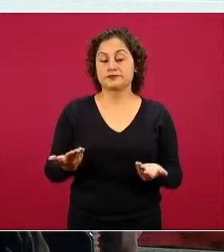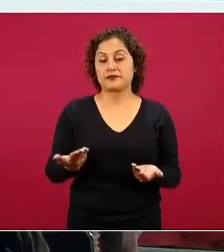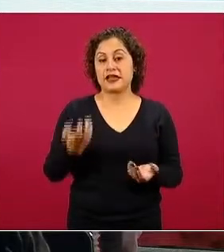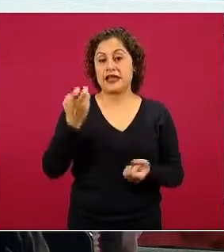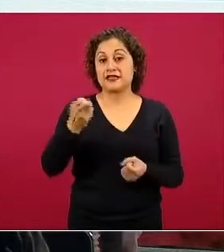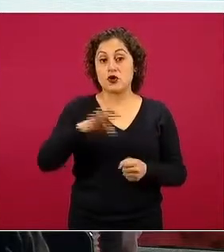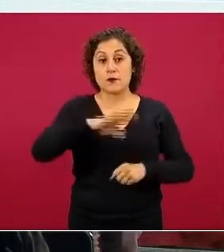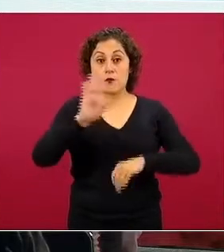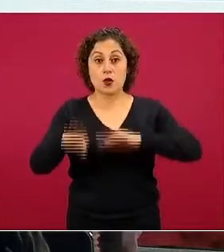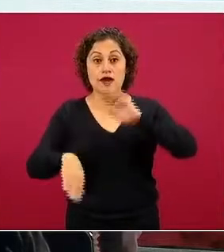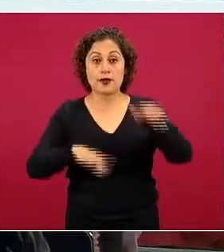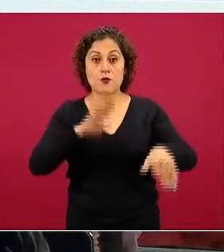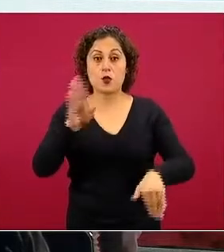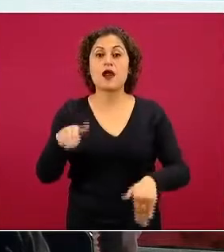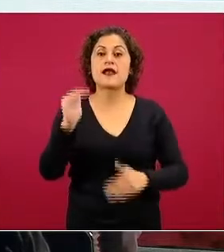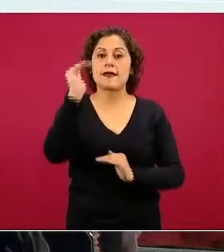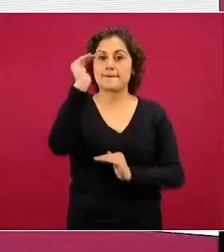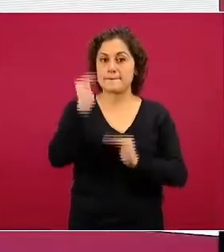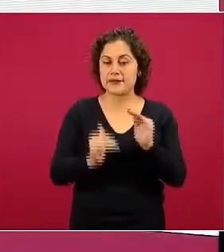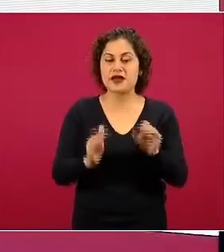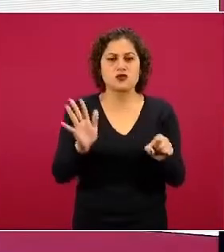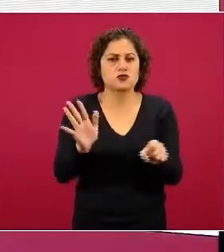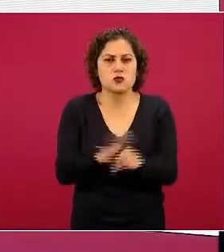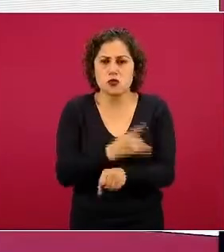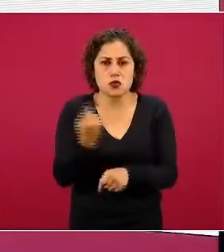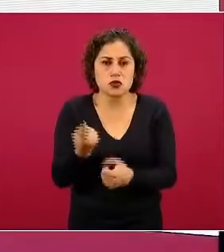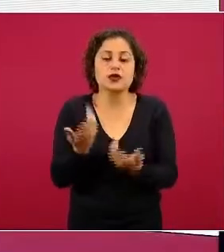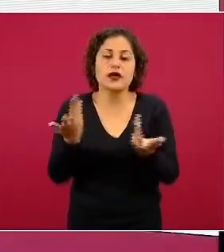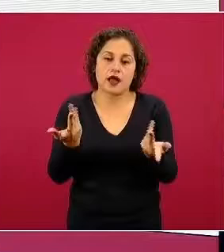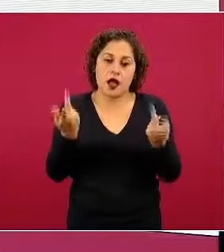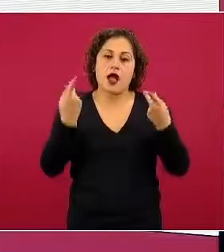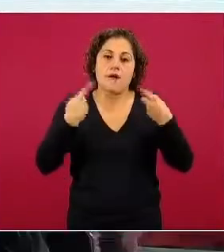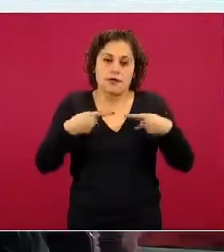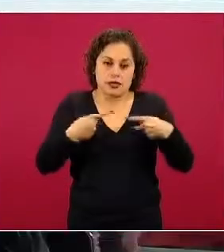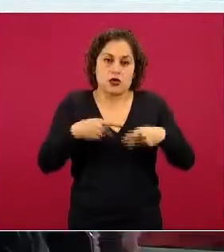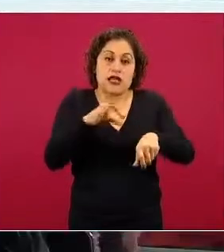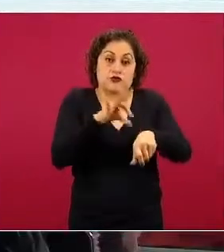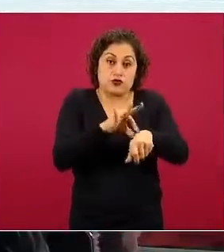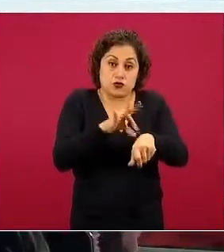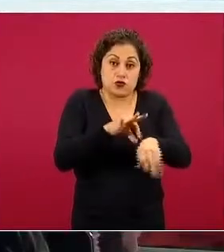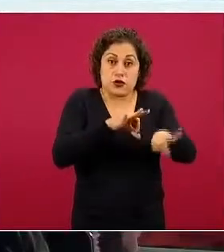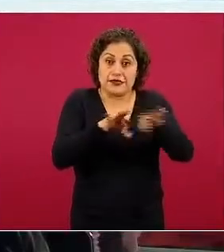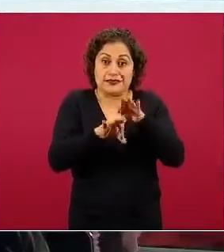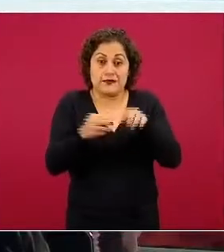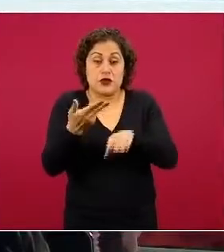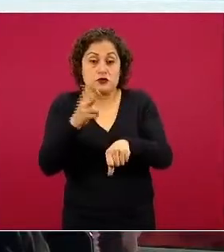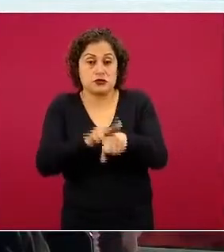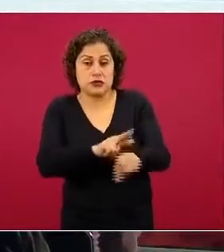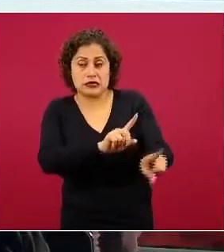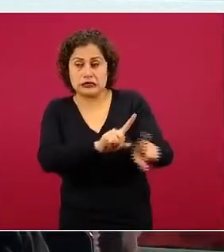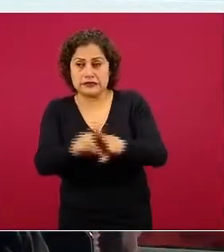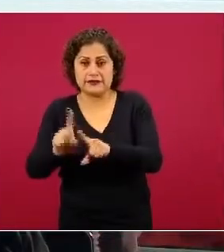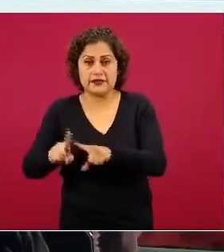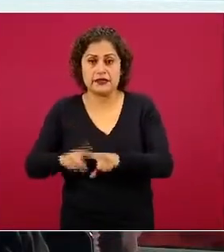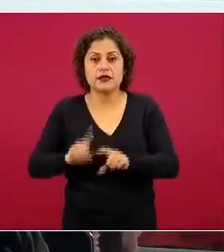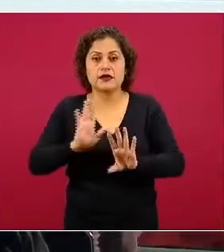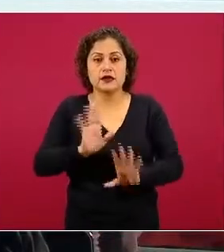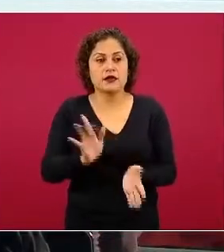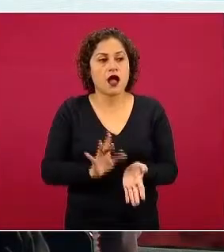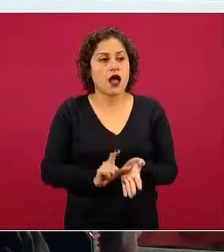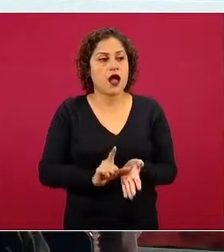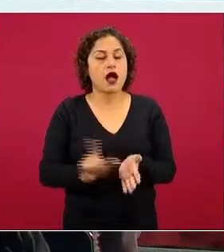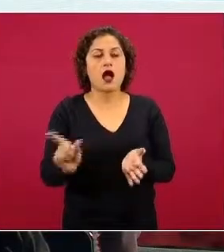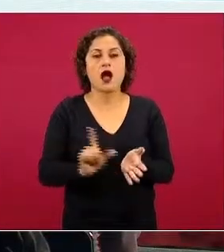aprende, porque también las personas profesionales de la salud que están atendiendo a los pacientes y